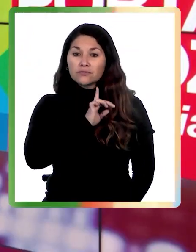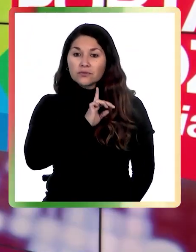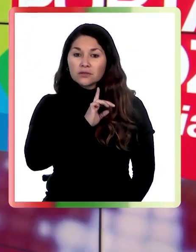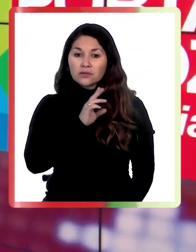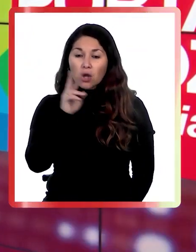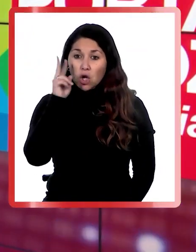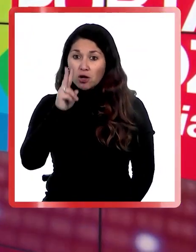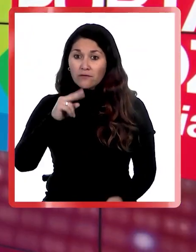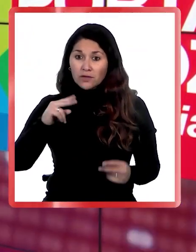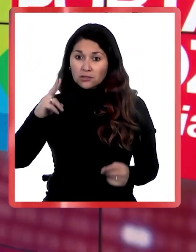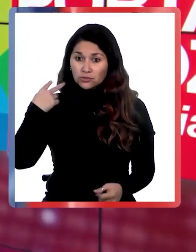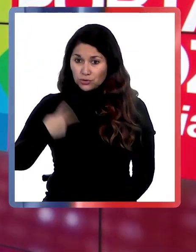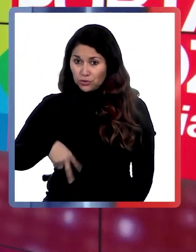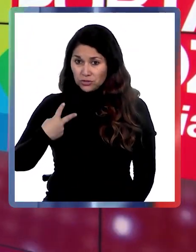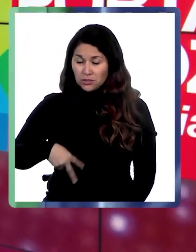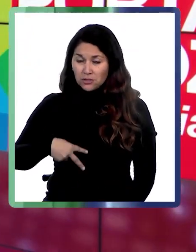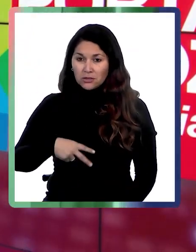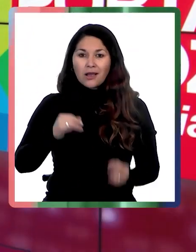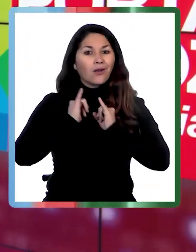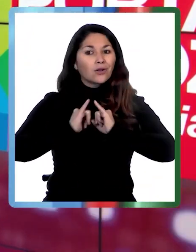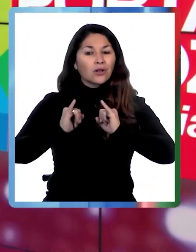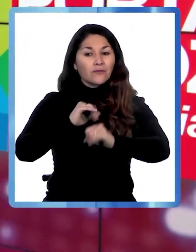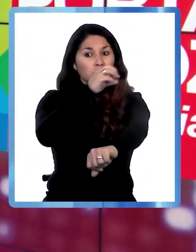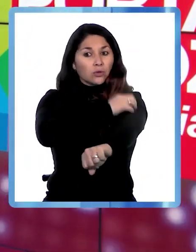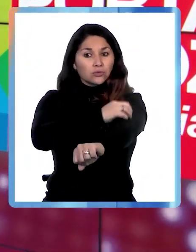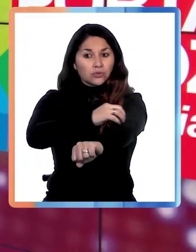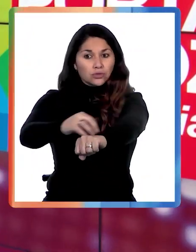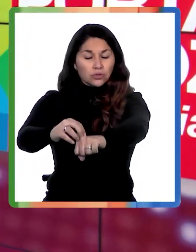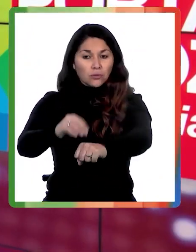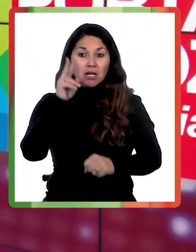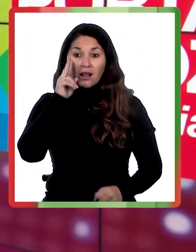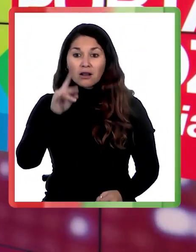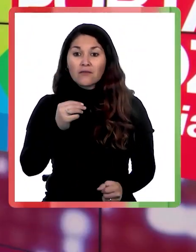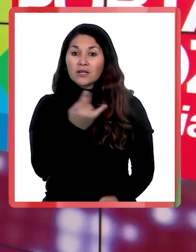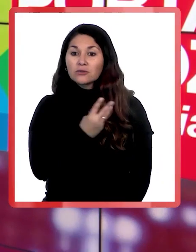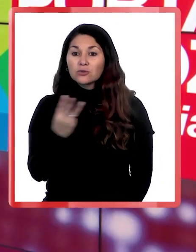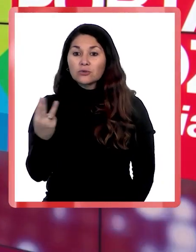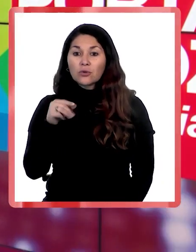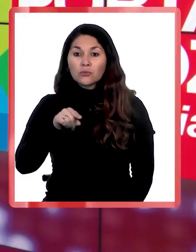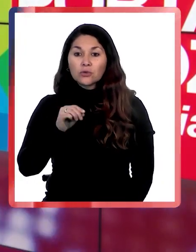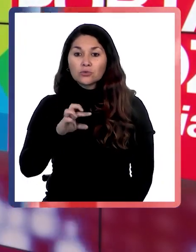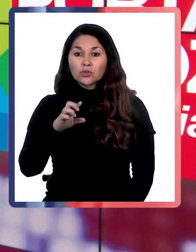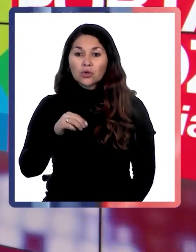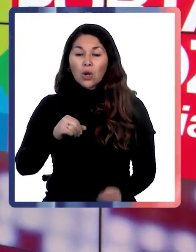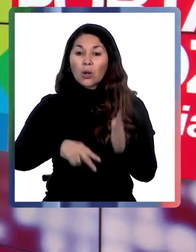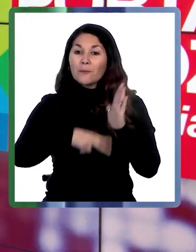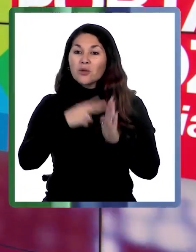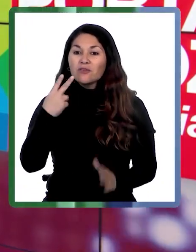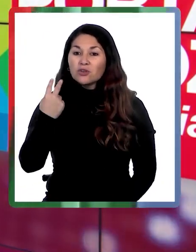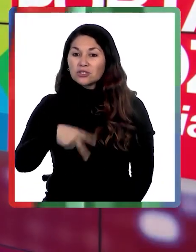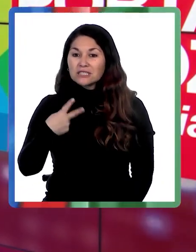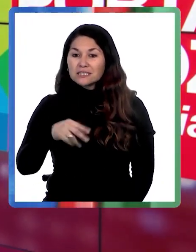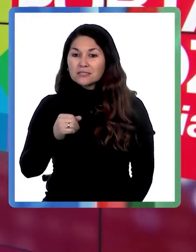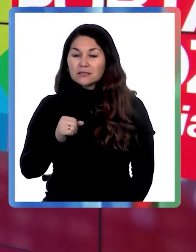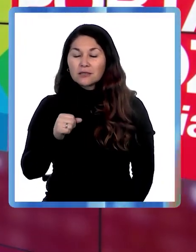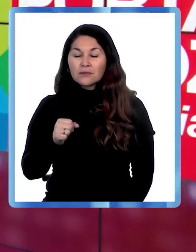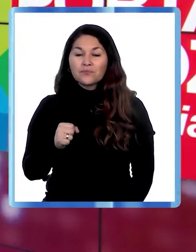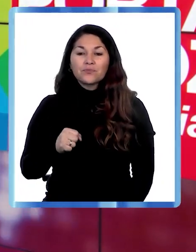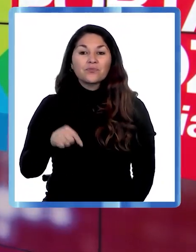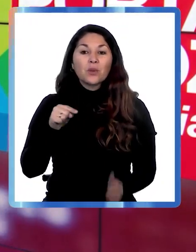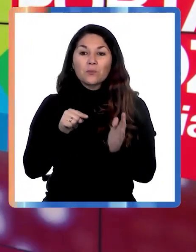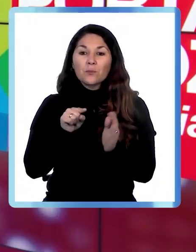finalizamos la revisión de las noticias la información de las regiones la pueden encontrar en nuestra página web ww portavoz